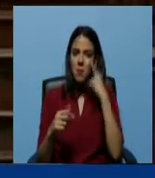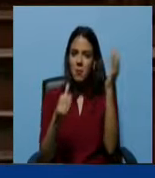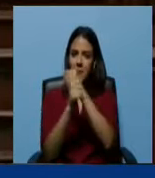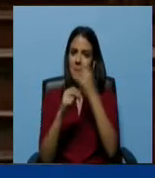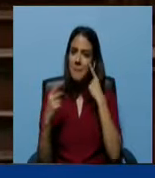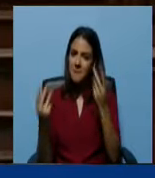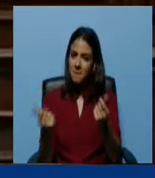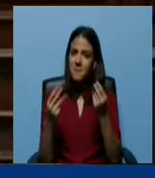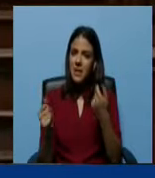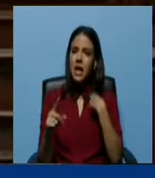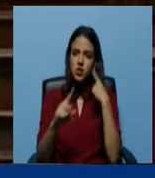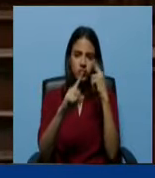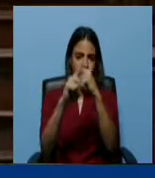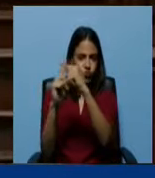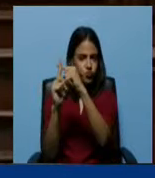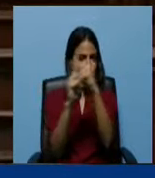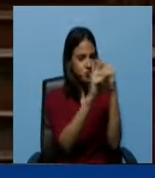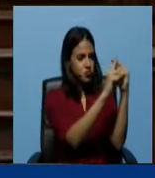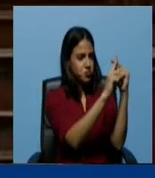Yo lo tenía vistiado.